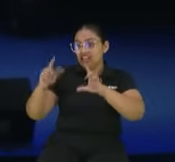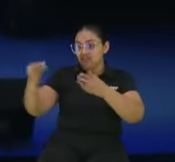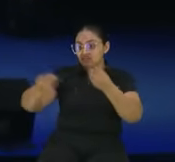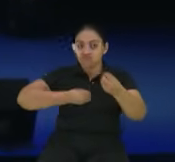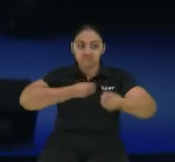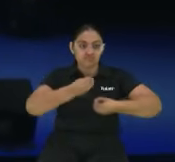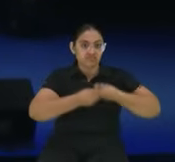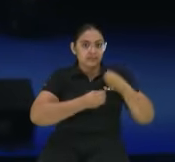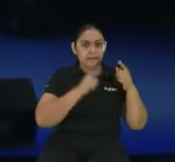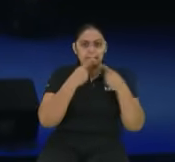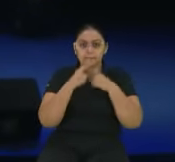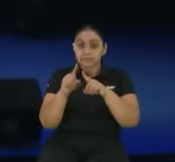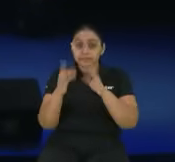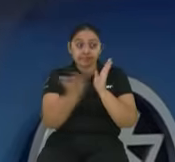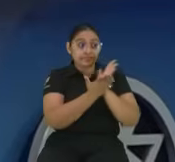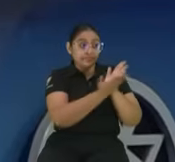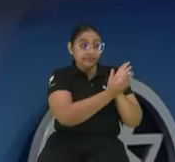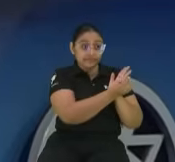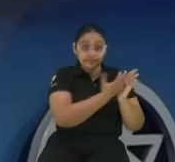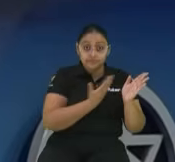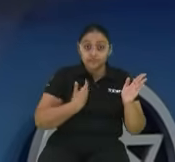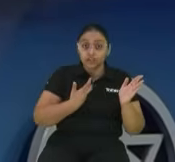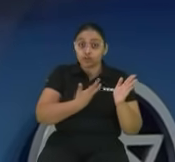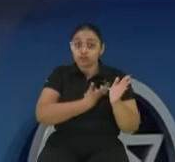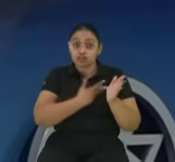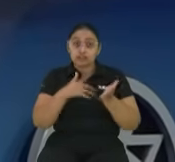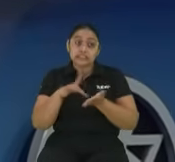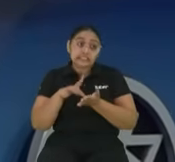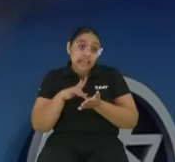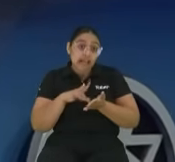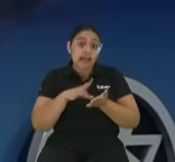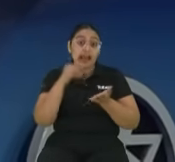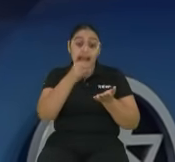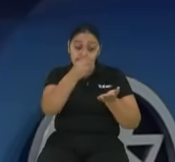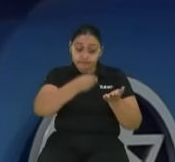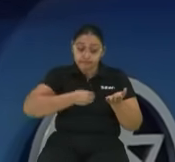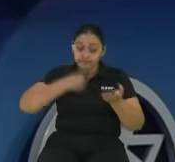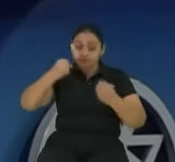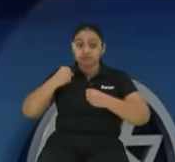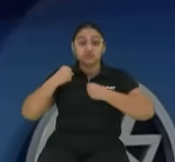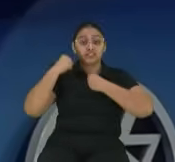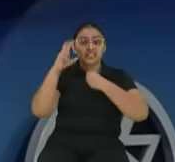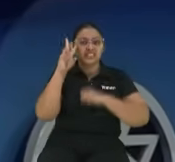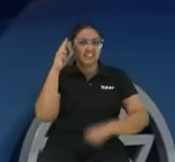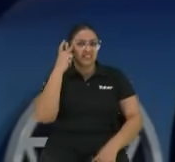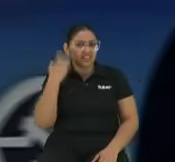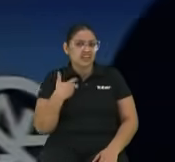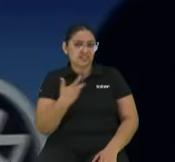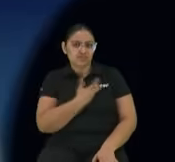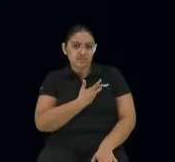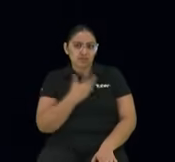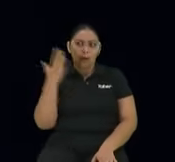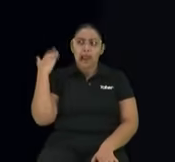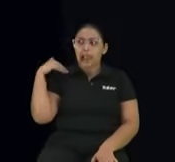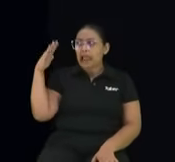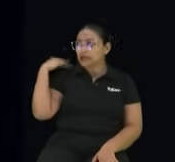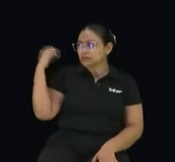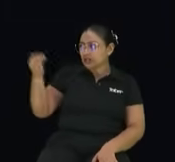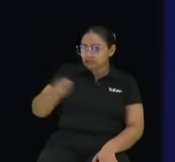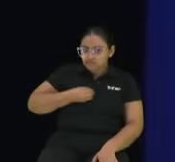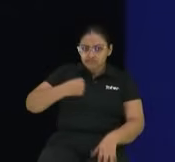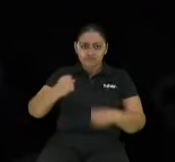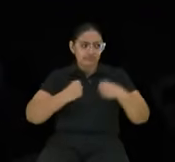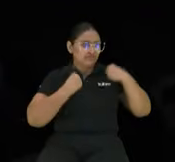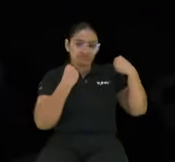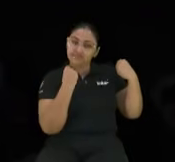cuando soy débil entonces soy bien eso significa que la fortaleza nuestra no viene de nuestra experiencia no viene de nuestra